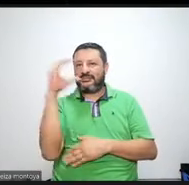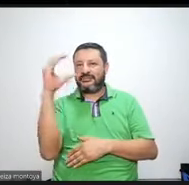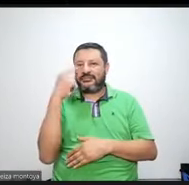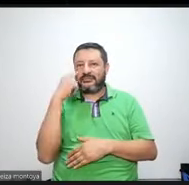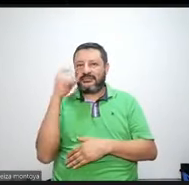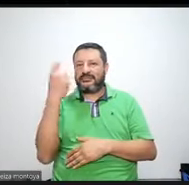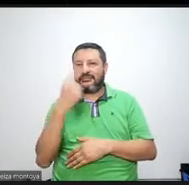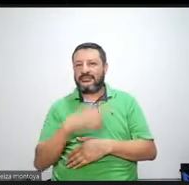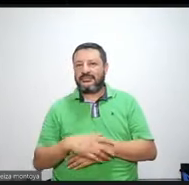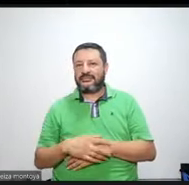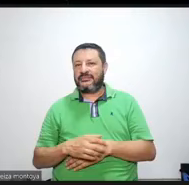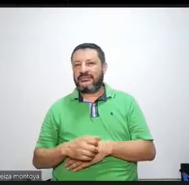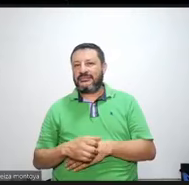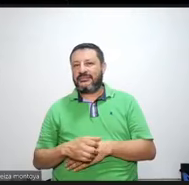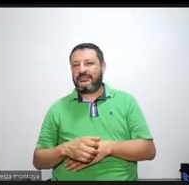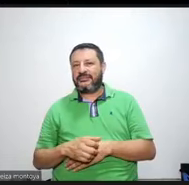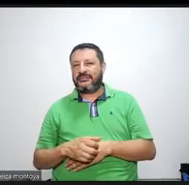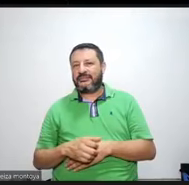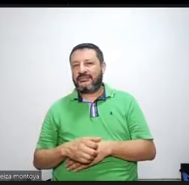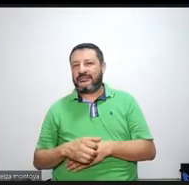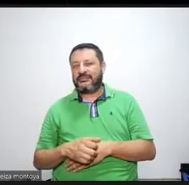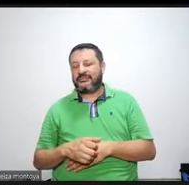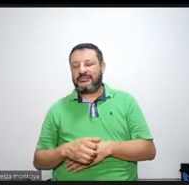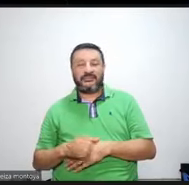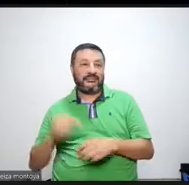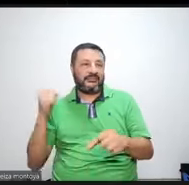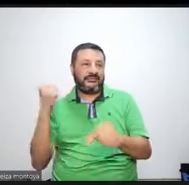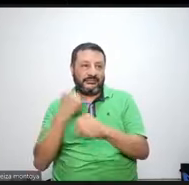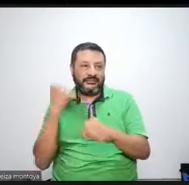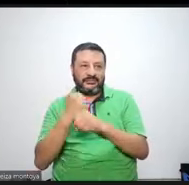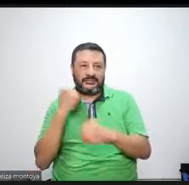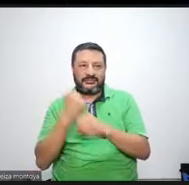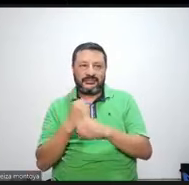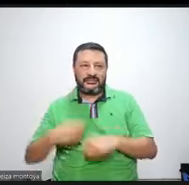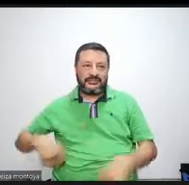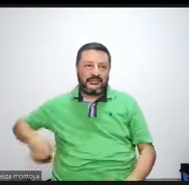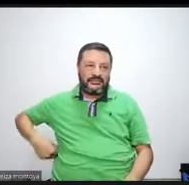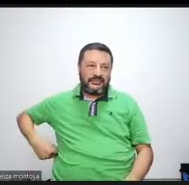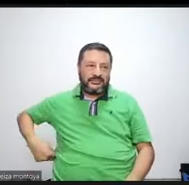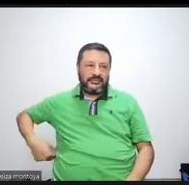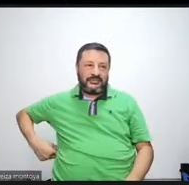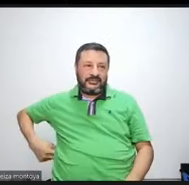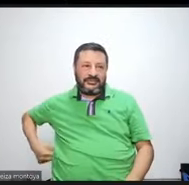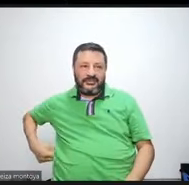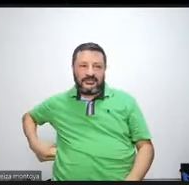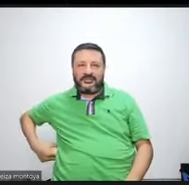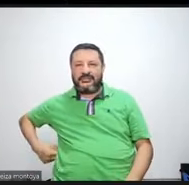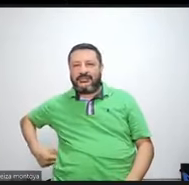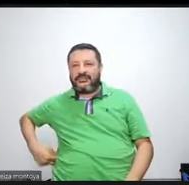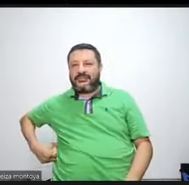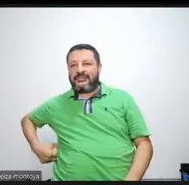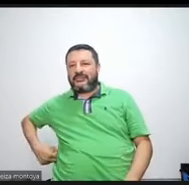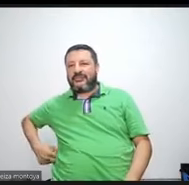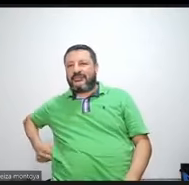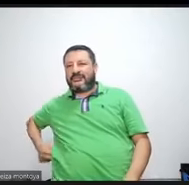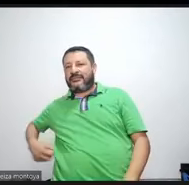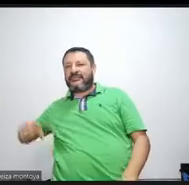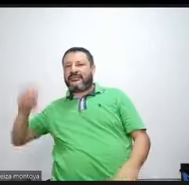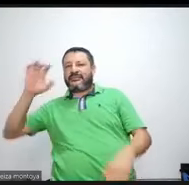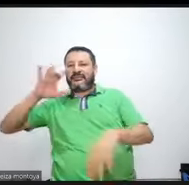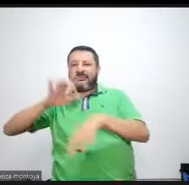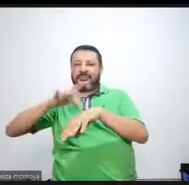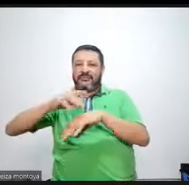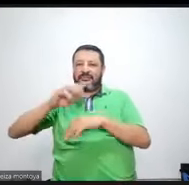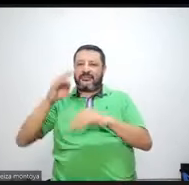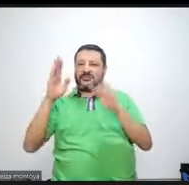esa. Y nosotros, como obviamente ya veníamos desde ese cupo 25, entonces no, en la próxima, o sea, en el próximo mundial tenemos que quedar